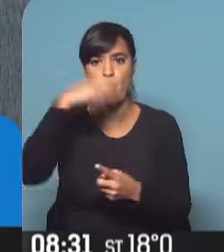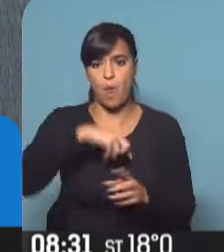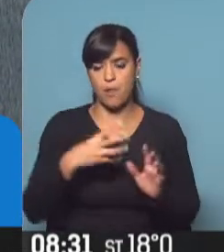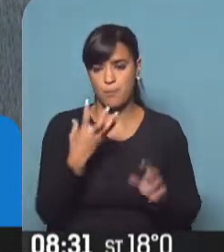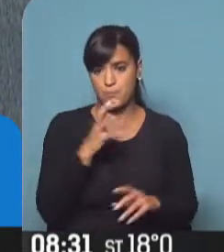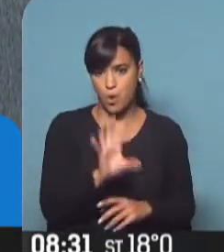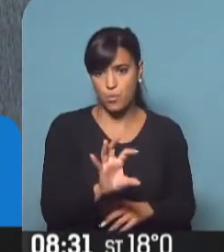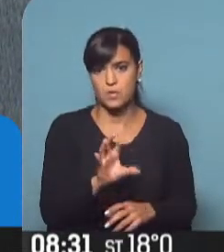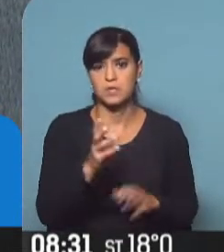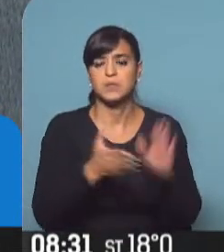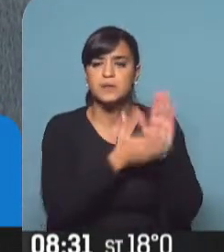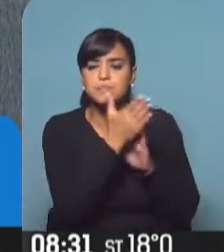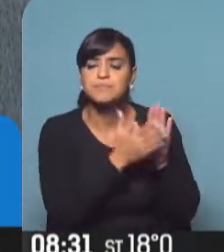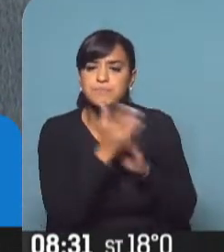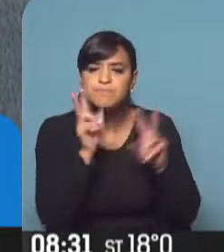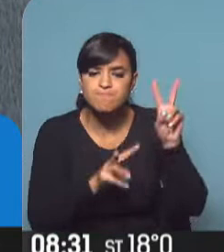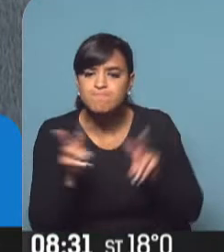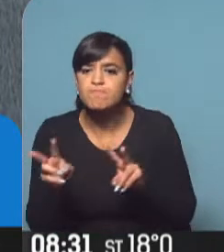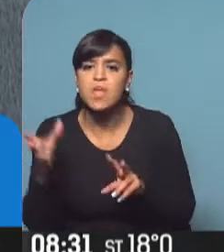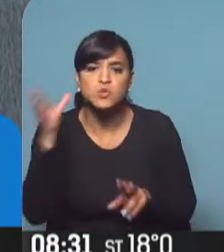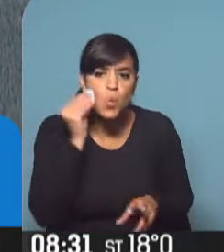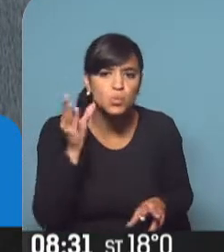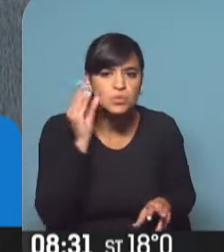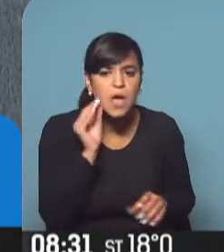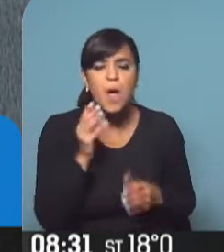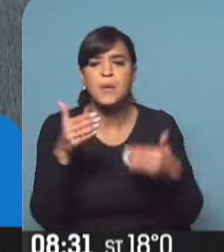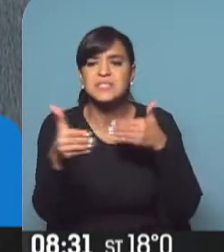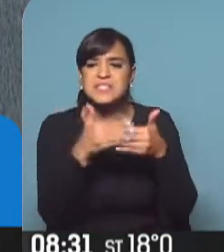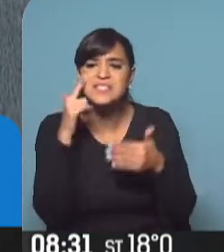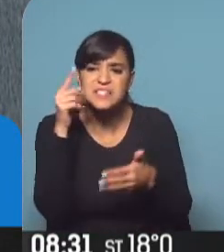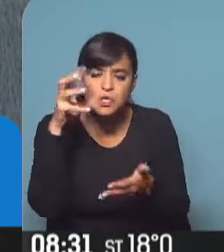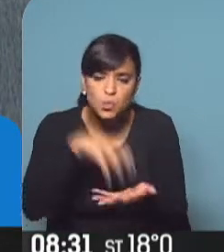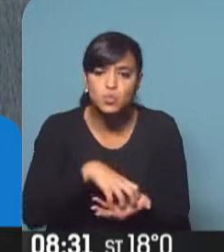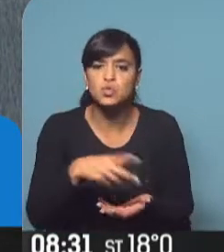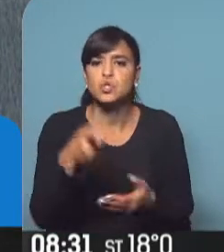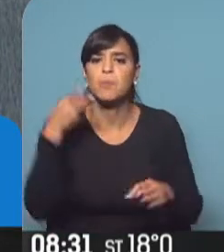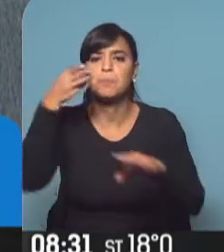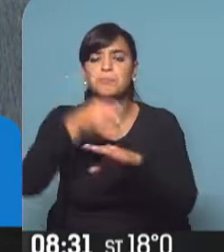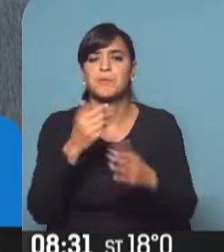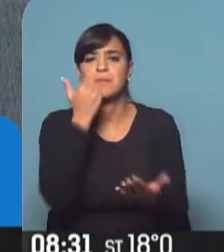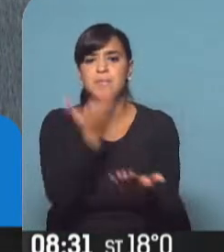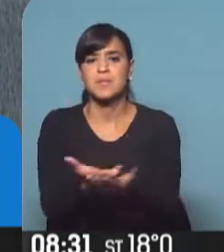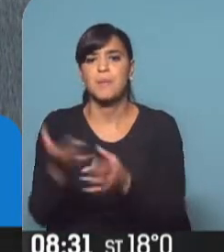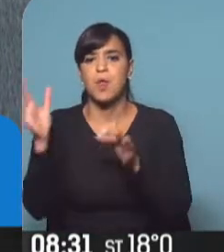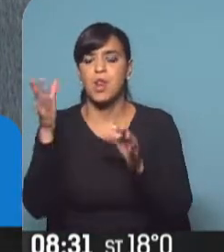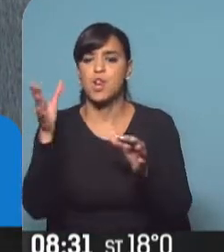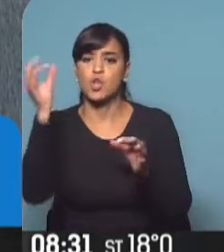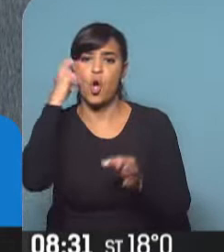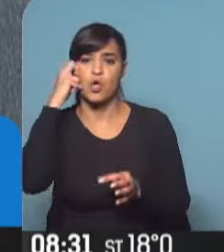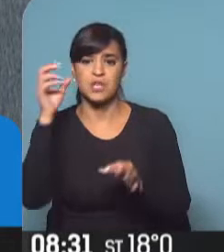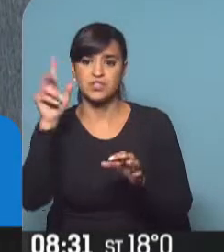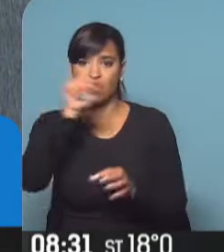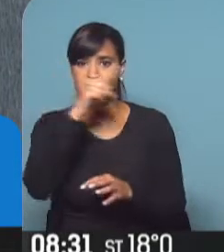recorría escuchaba estuvimos cerca de las instituciones presentamos en el congreso nacional muchas cosas que tuvieron que ver con